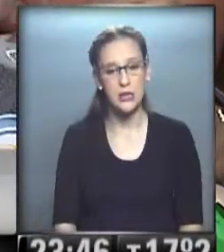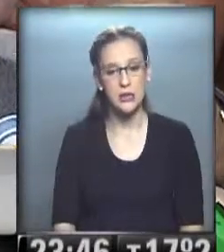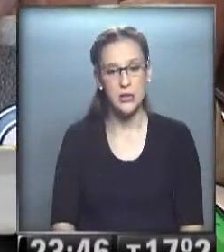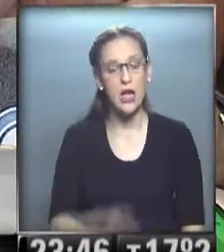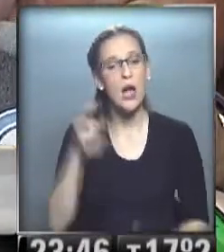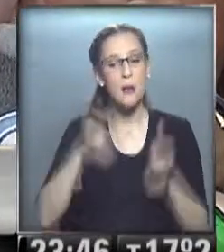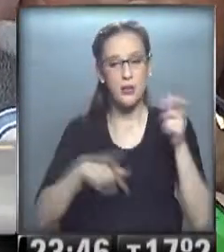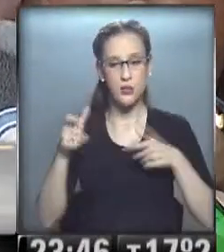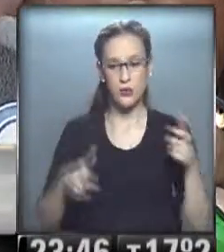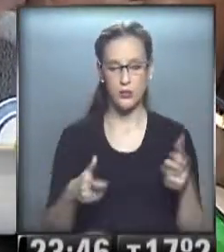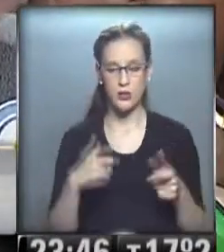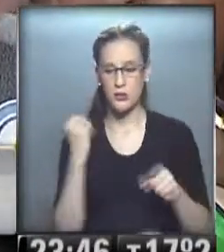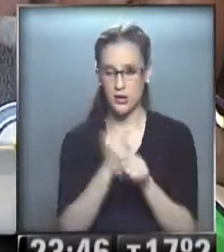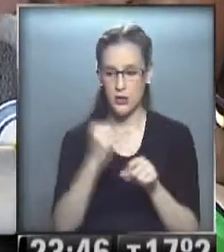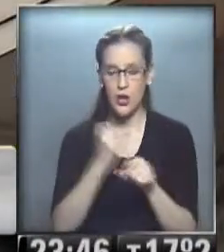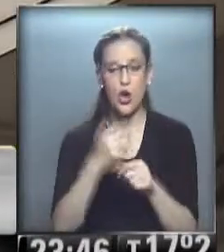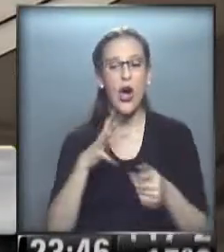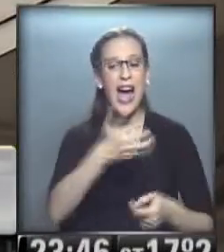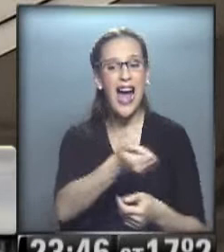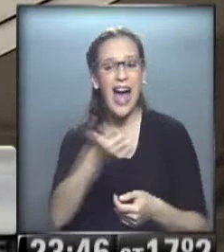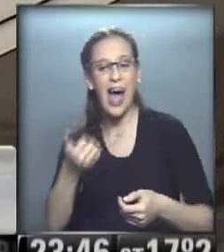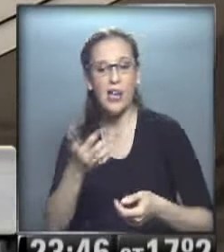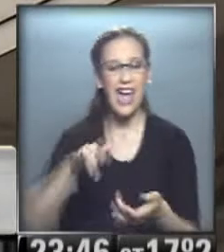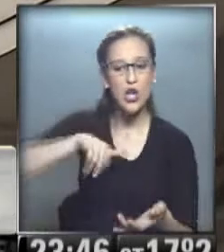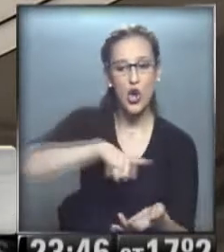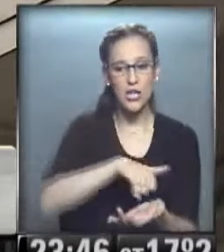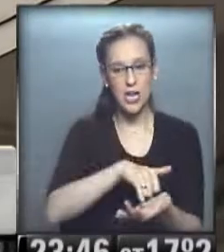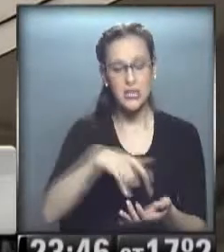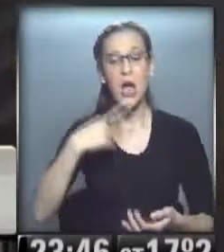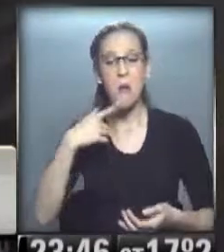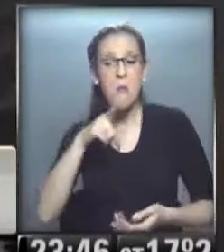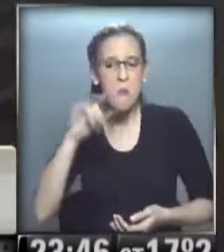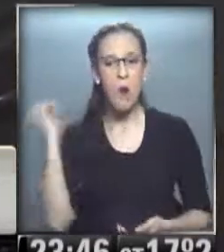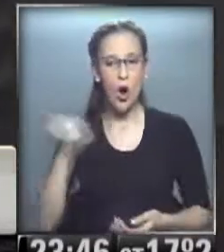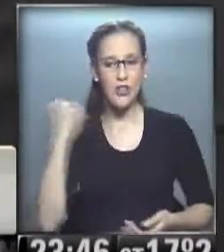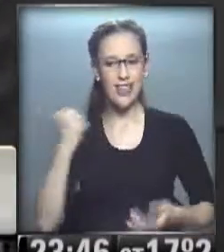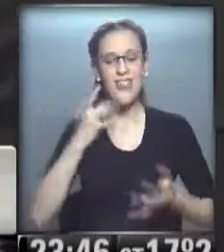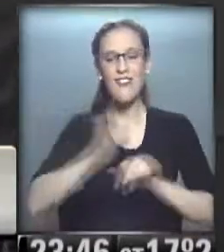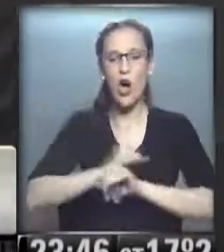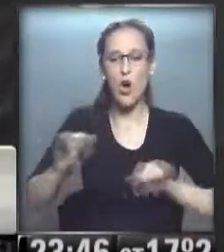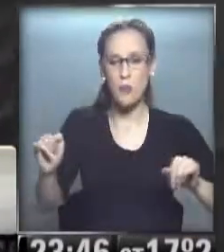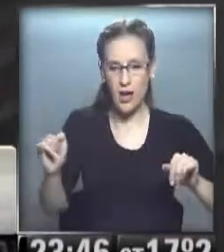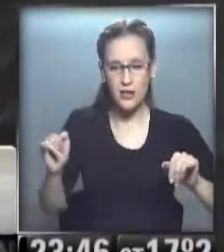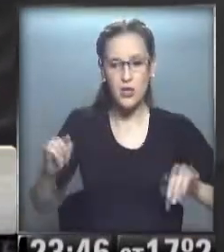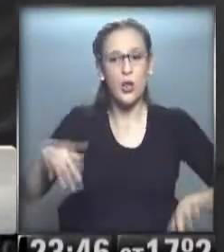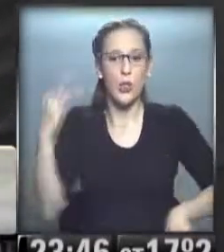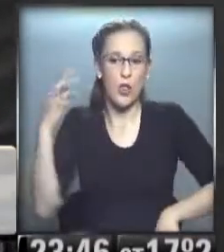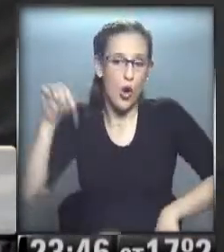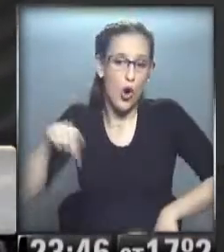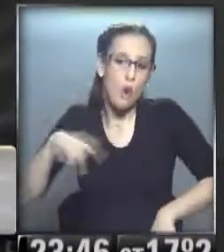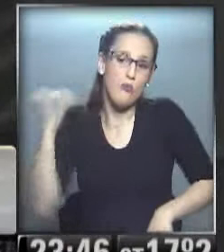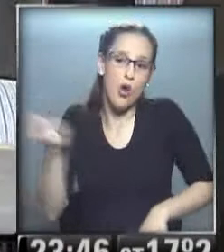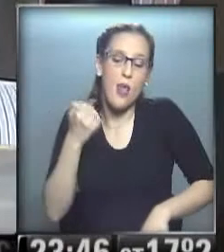al personal de Aerolíneas Argentinas, y nos parecía importante que toda esta información estuviese en manos de quien conduce hoy la empresa,